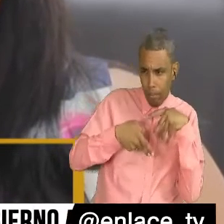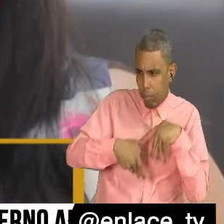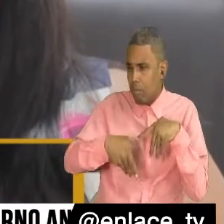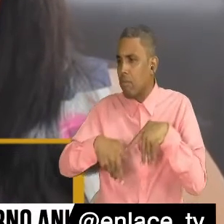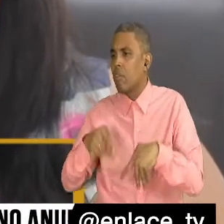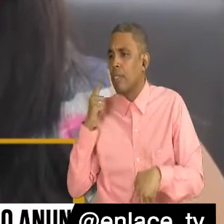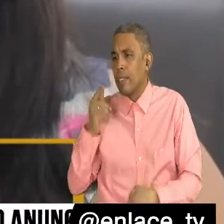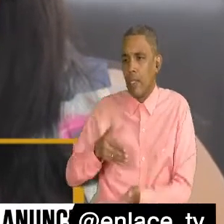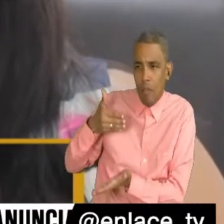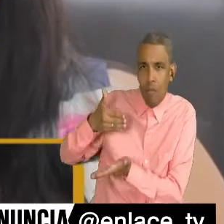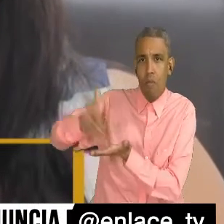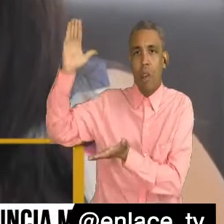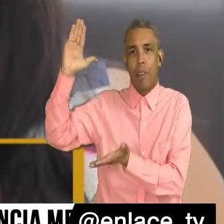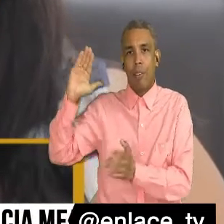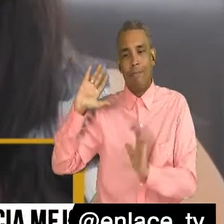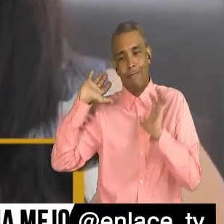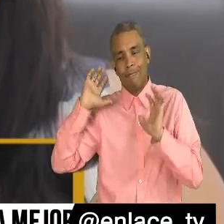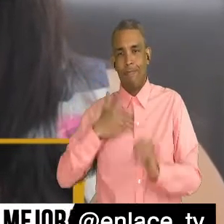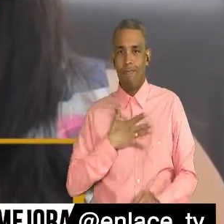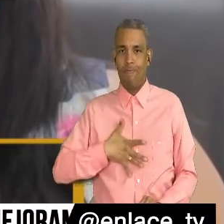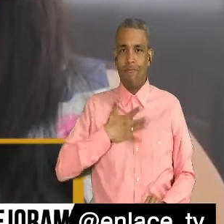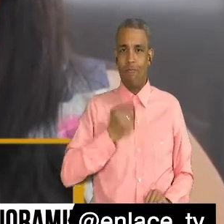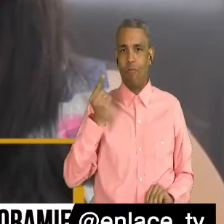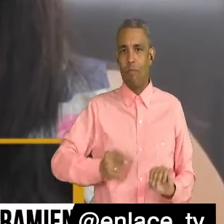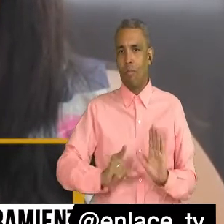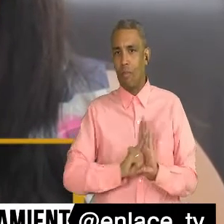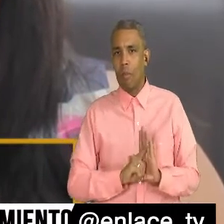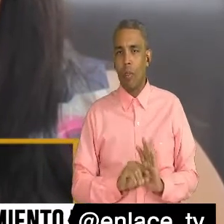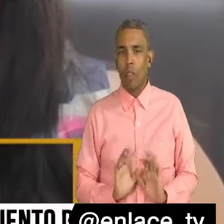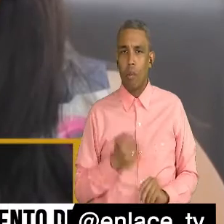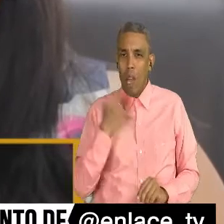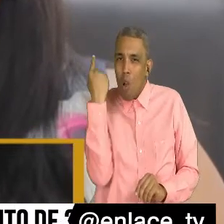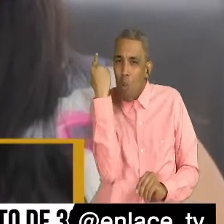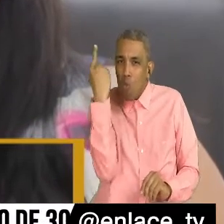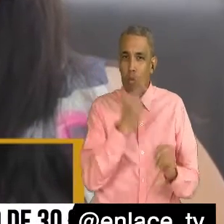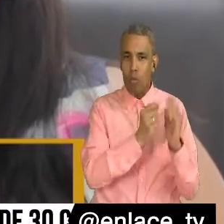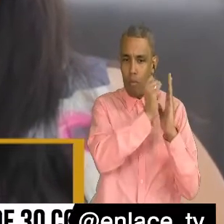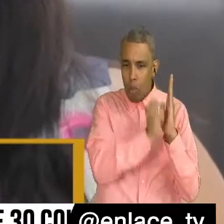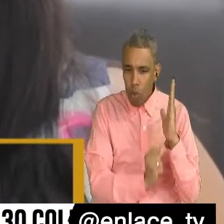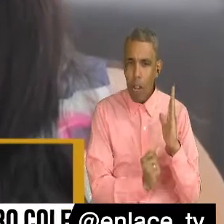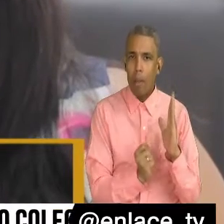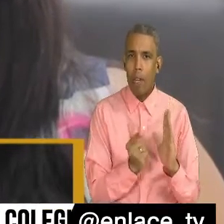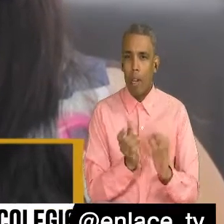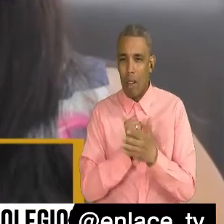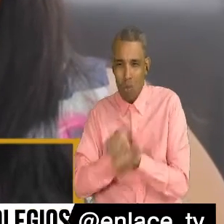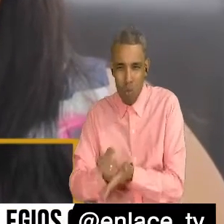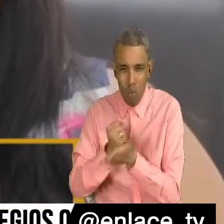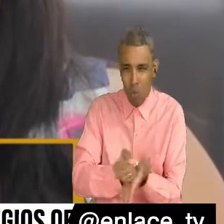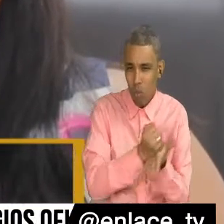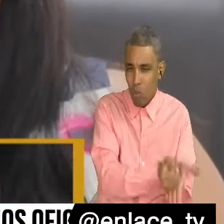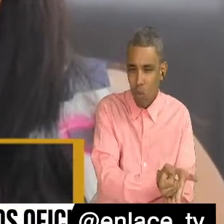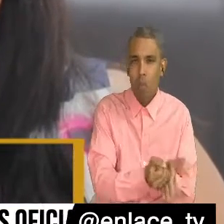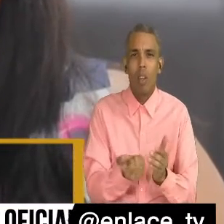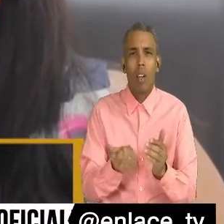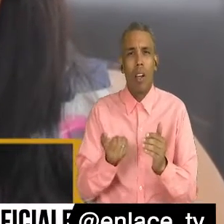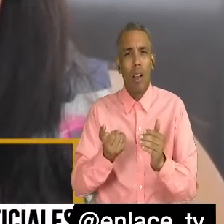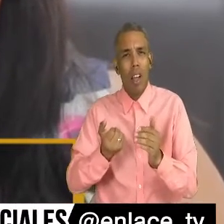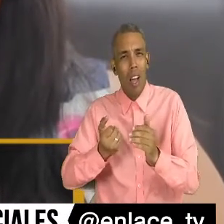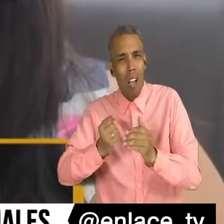vivienda legalmente que se está gestionando es Ciudadela Centenario. Durante esta Semana Santa, en los días que